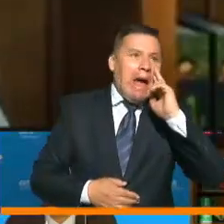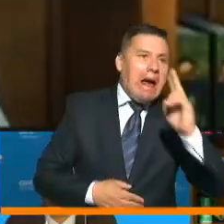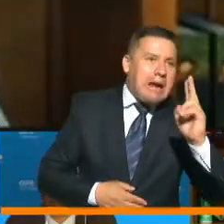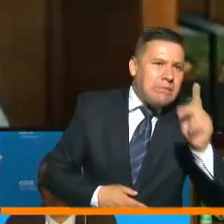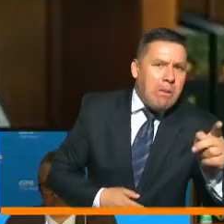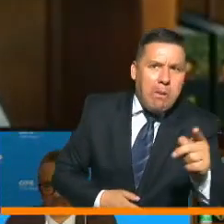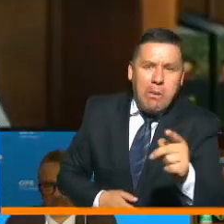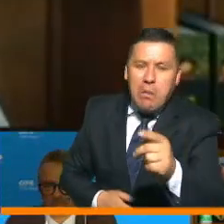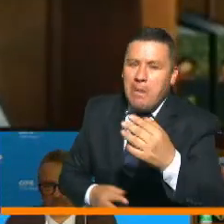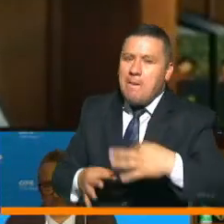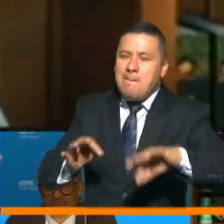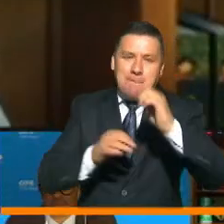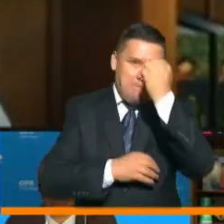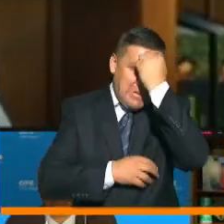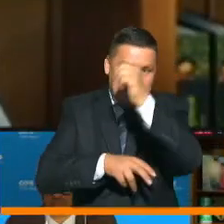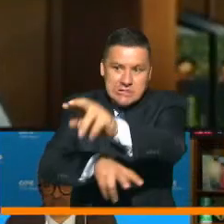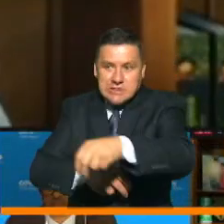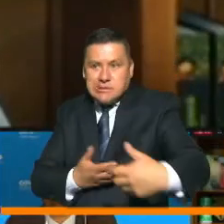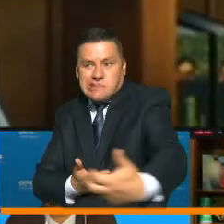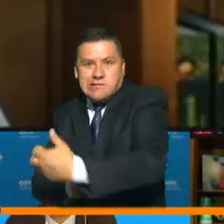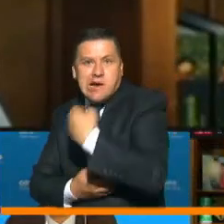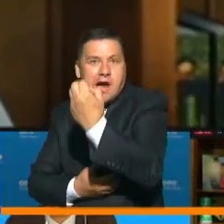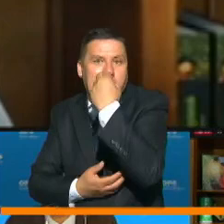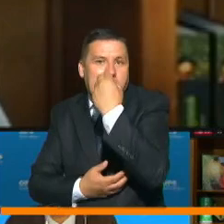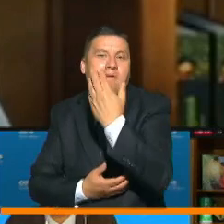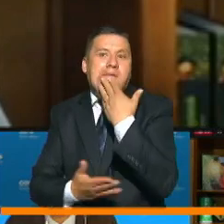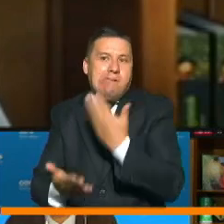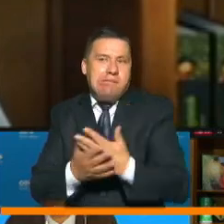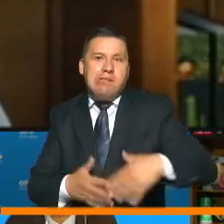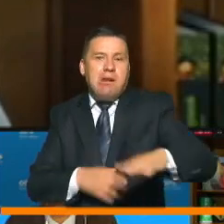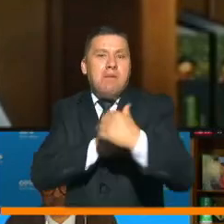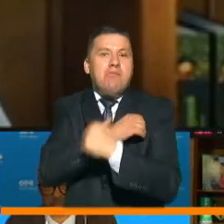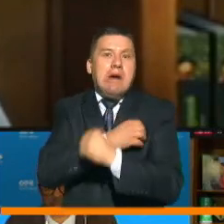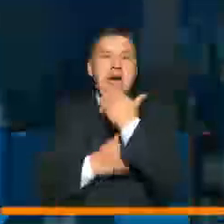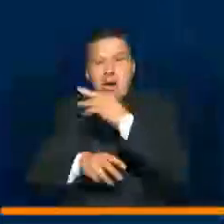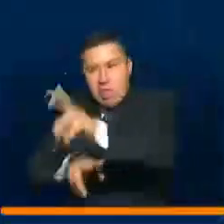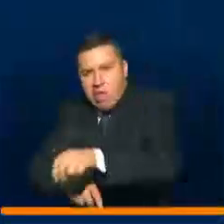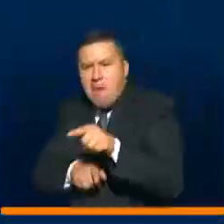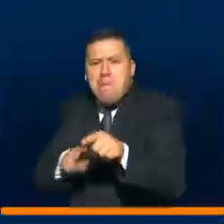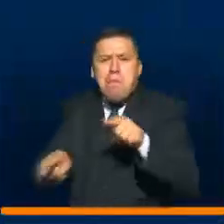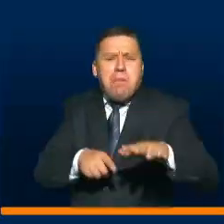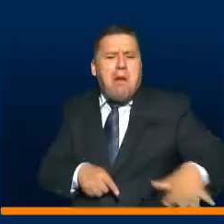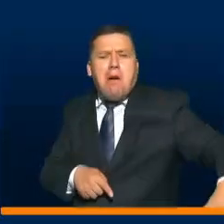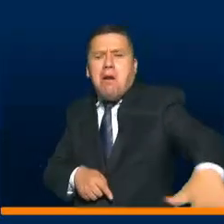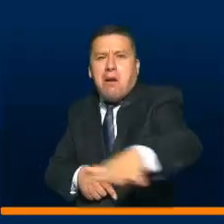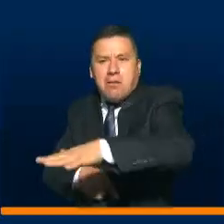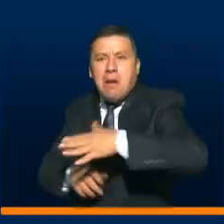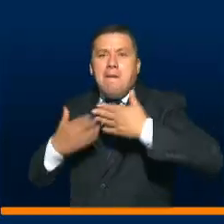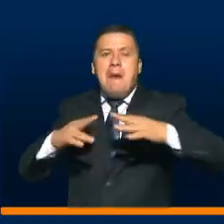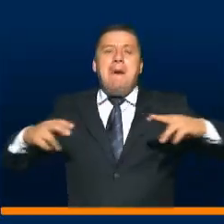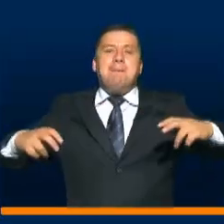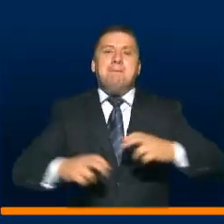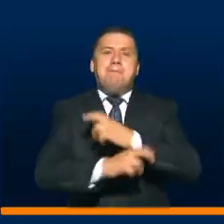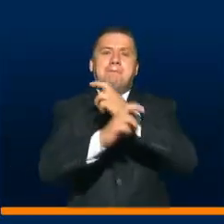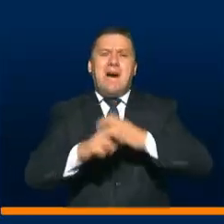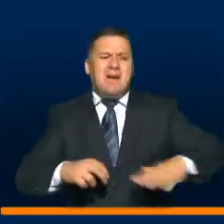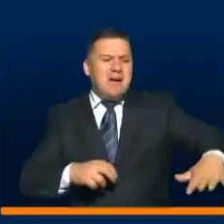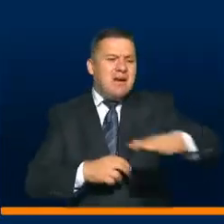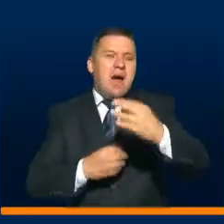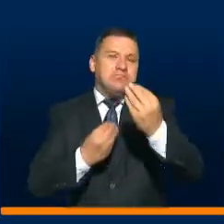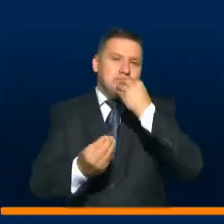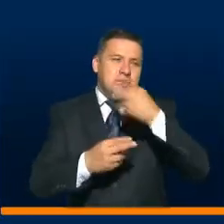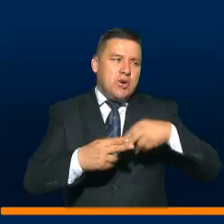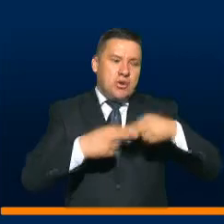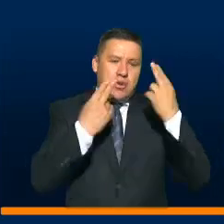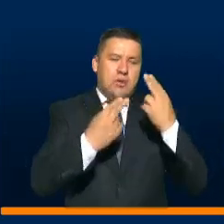que una de las despensas agrícolas más importantes de Colombia es Boyacá, y por eso estuvimos inaugurando el Parque Agroalimentario de la ciudad